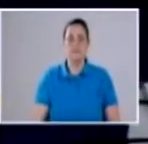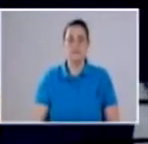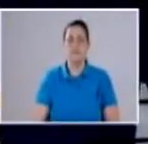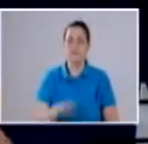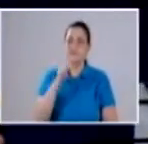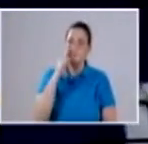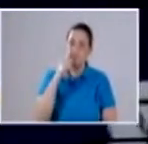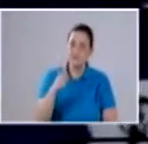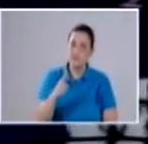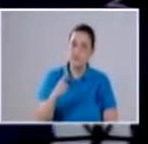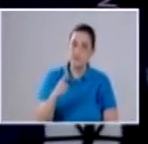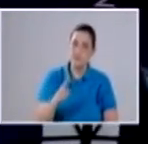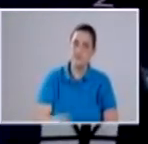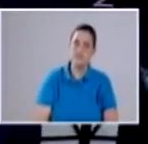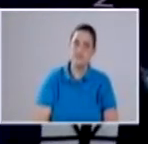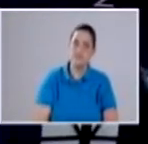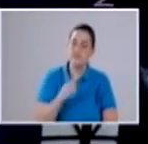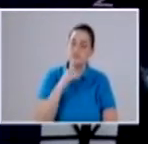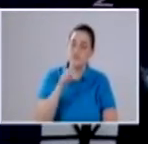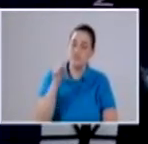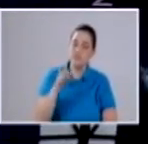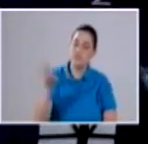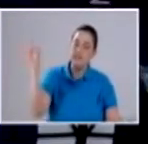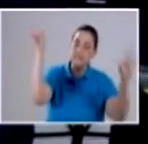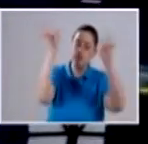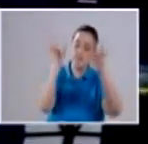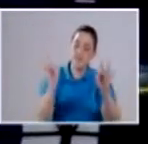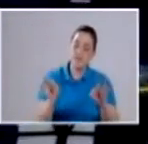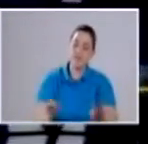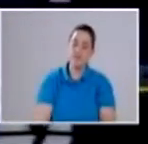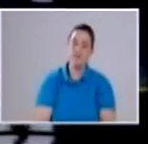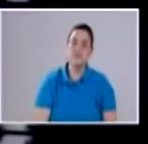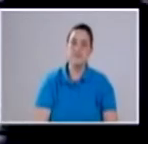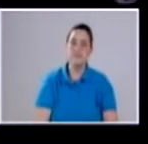mire, pues, se lo voy a poner de esta manera.